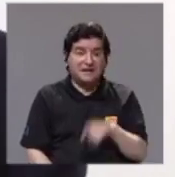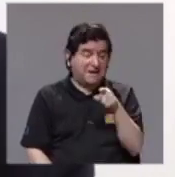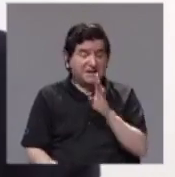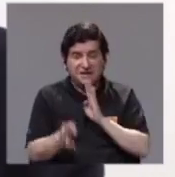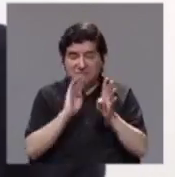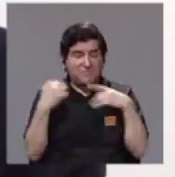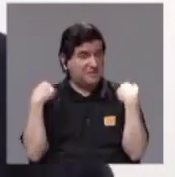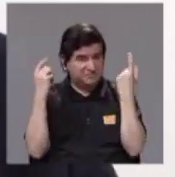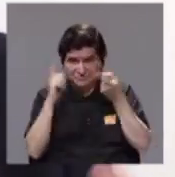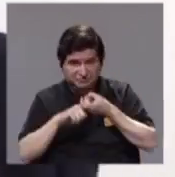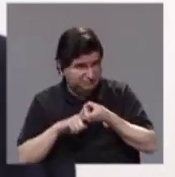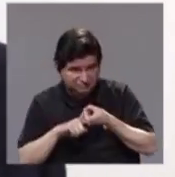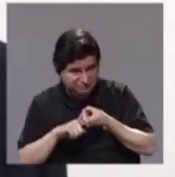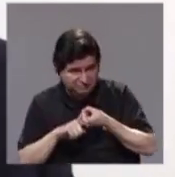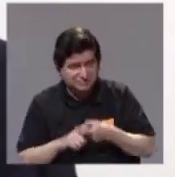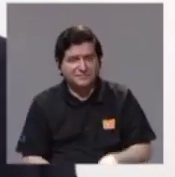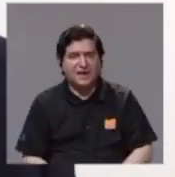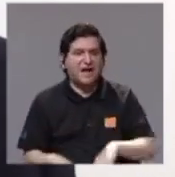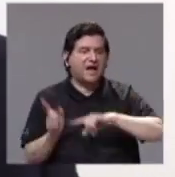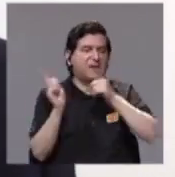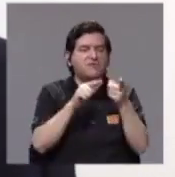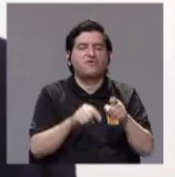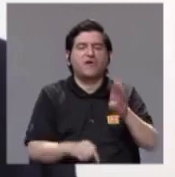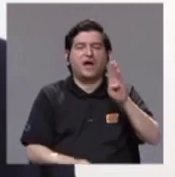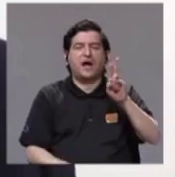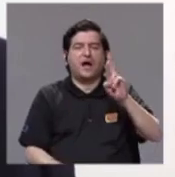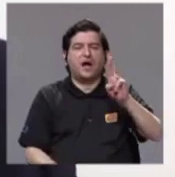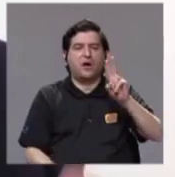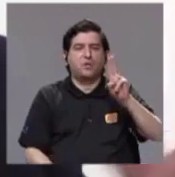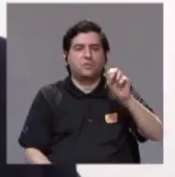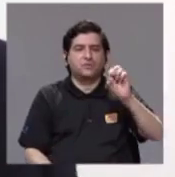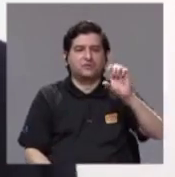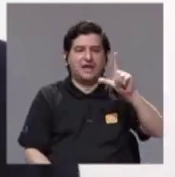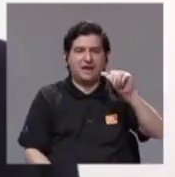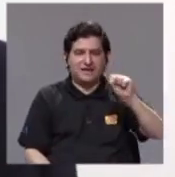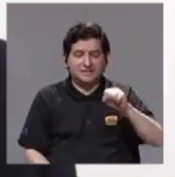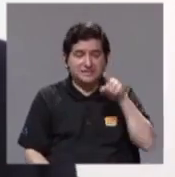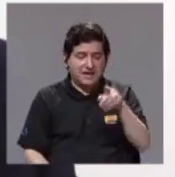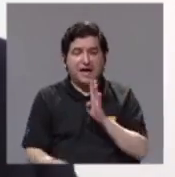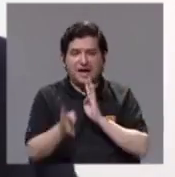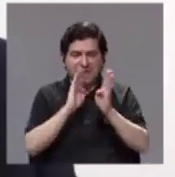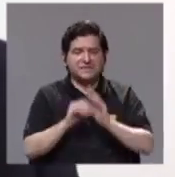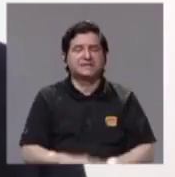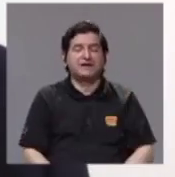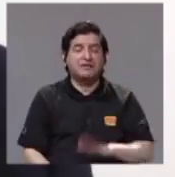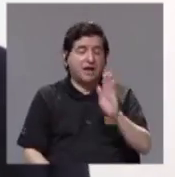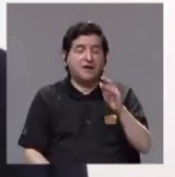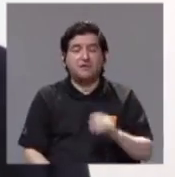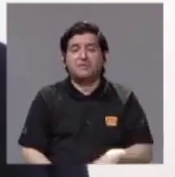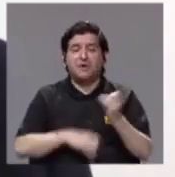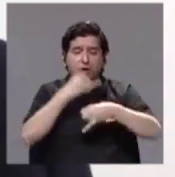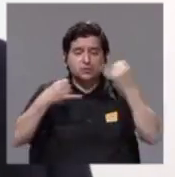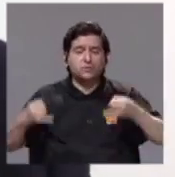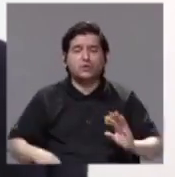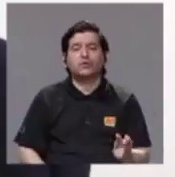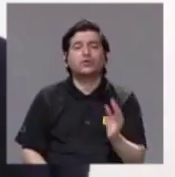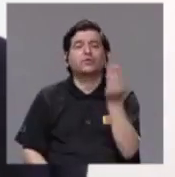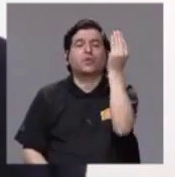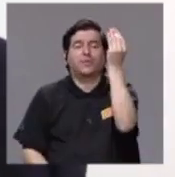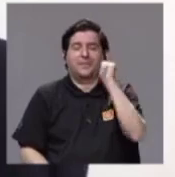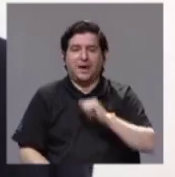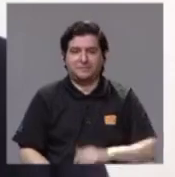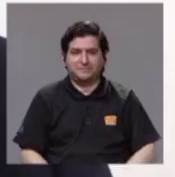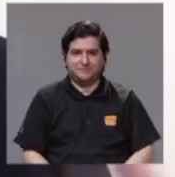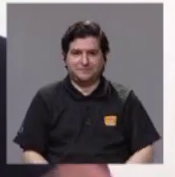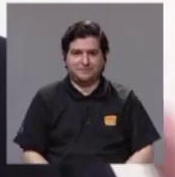no hablaba. Entonces se fue a Bruselas, donde se hablaba el idioma de su juventud. Don Cristian. Y nació